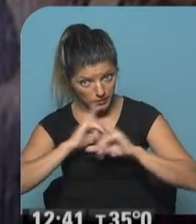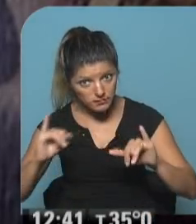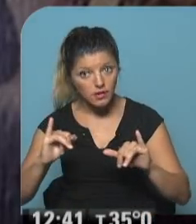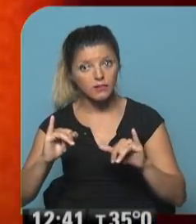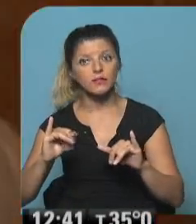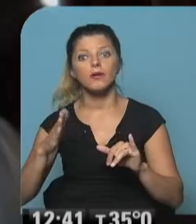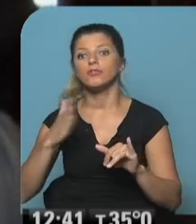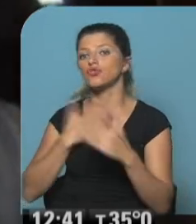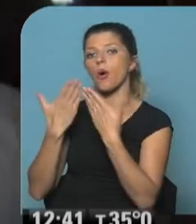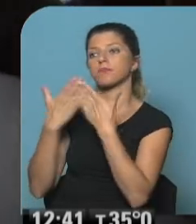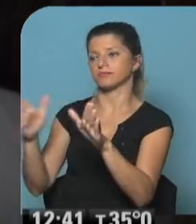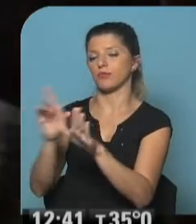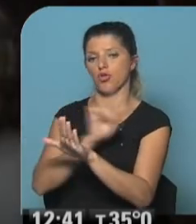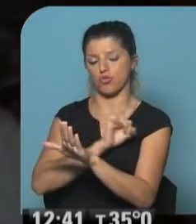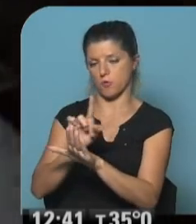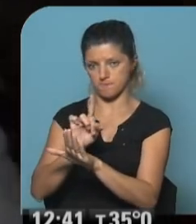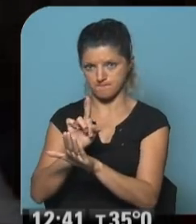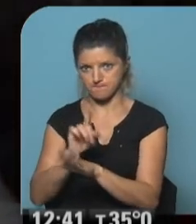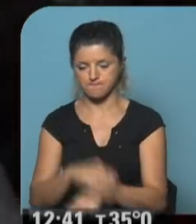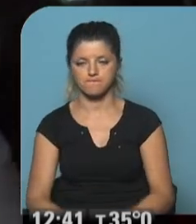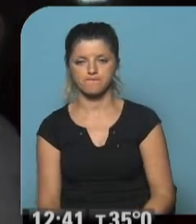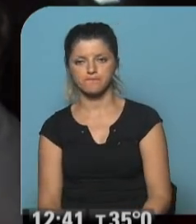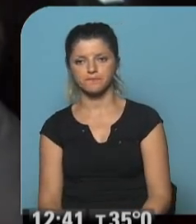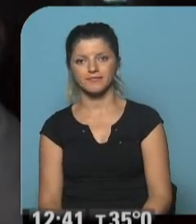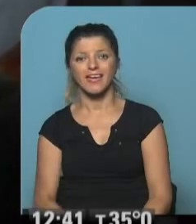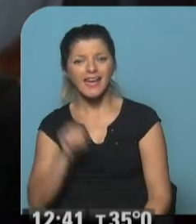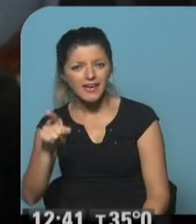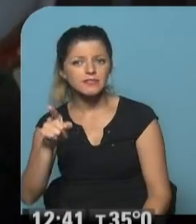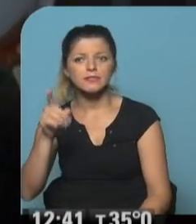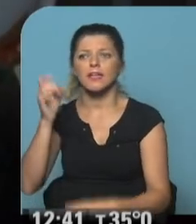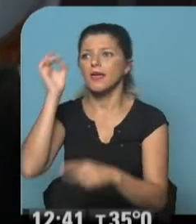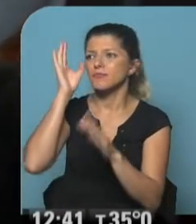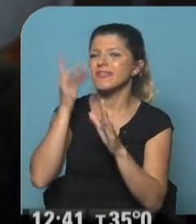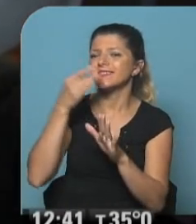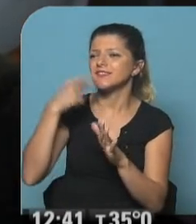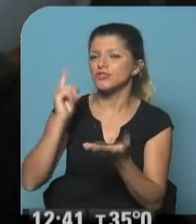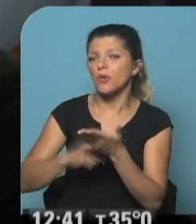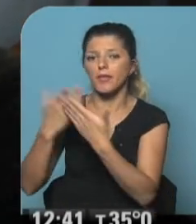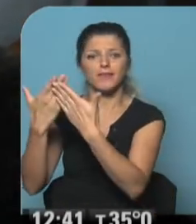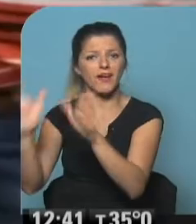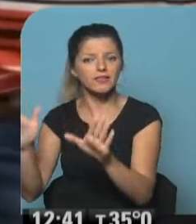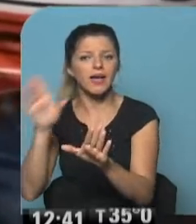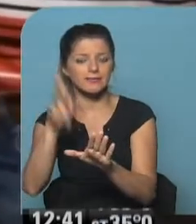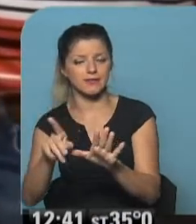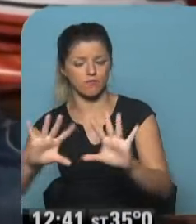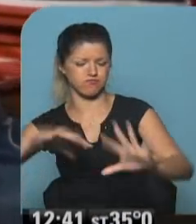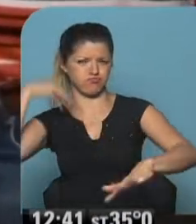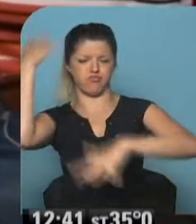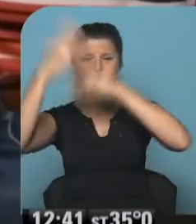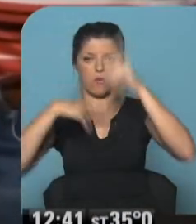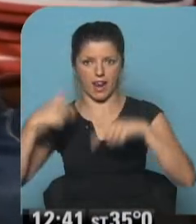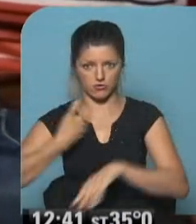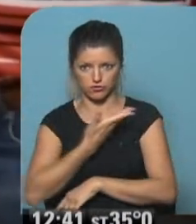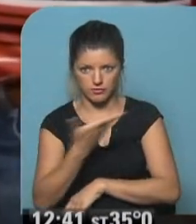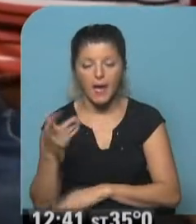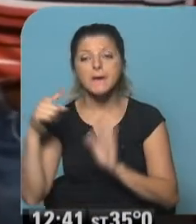dictar un indulto. El indulto polarizó a la sociedad peruana, pero el presidente Kuczynski fue más allá al calificar